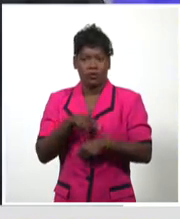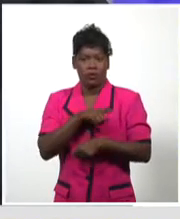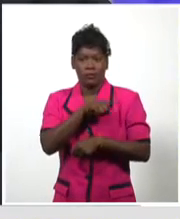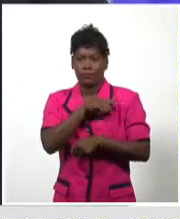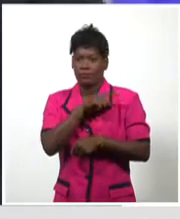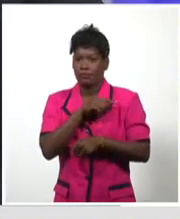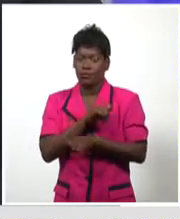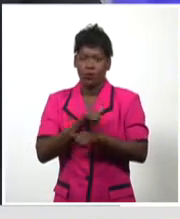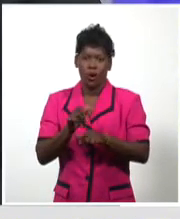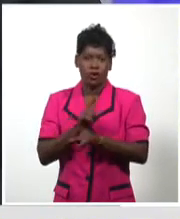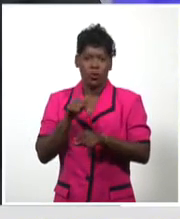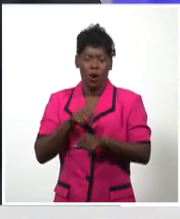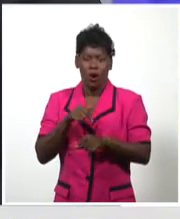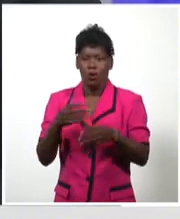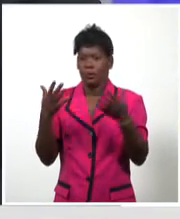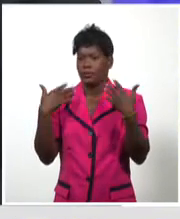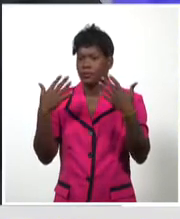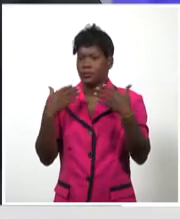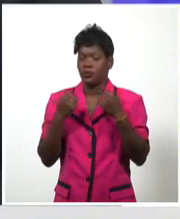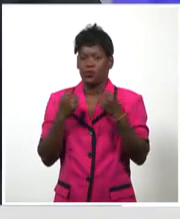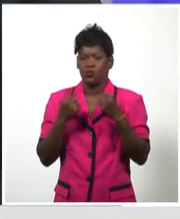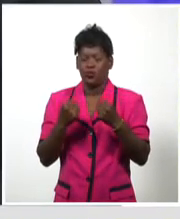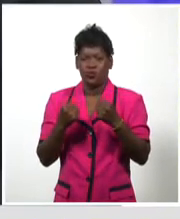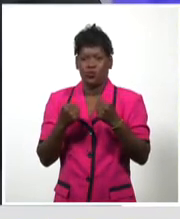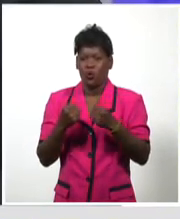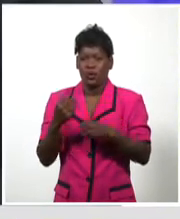año 1951 hasta la fecha ha sido el abril